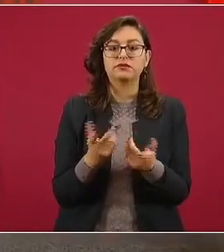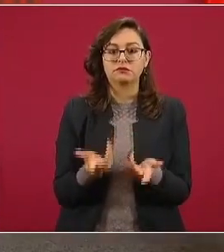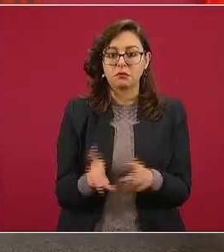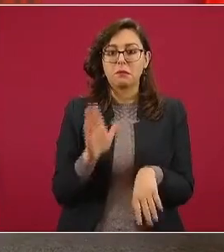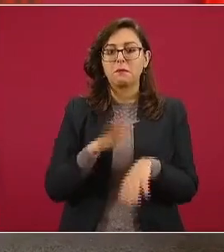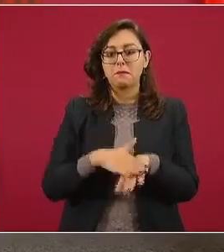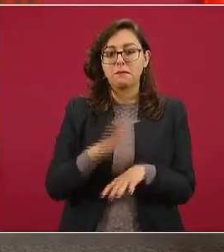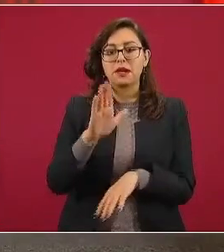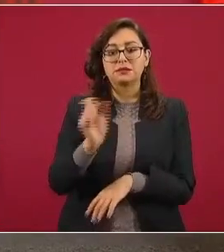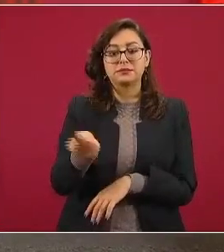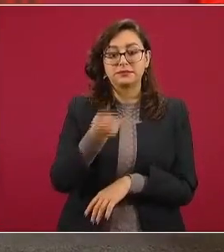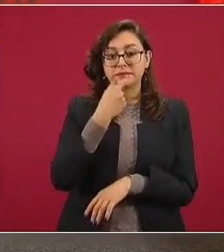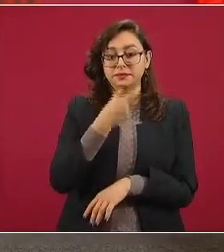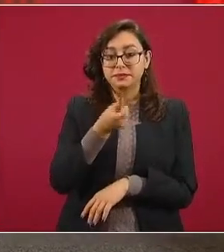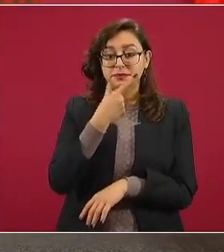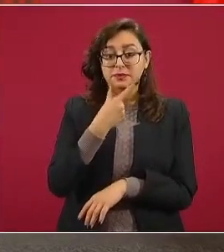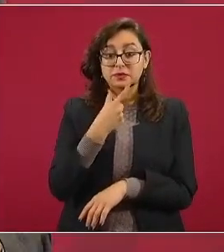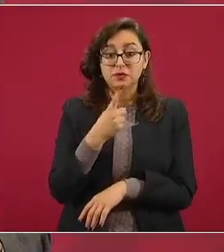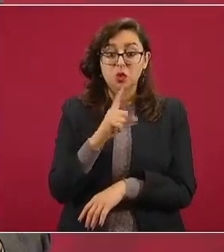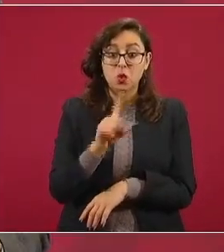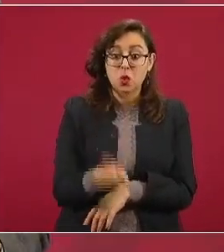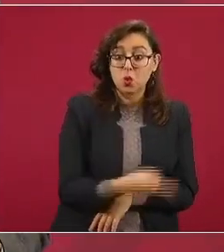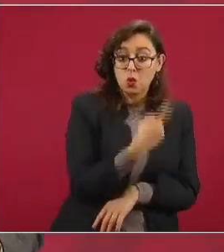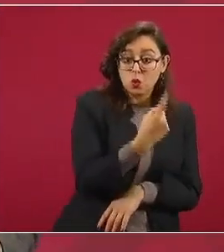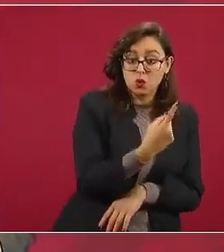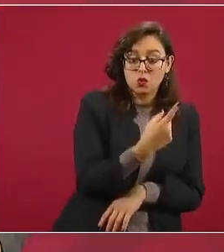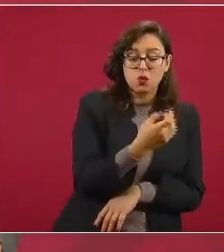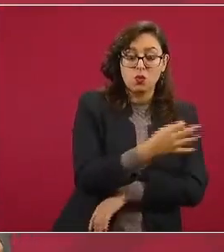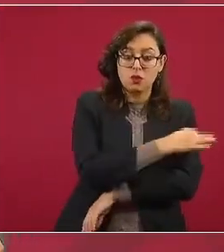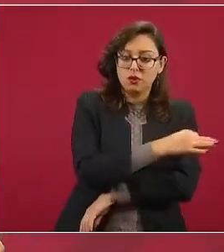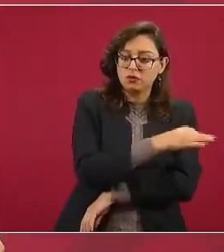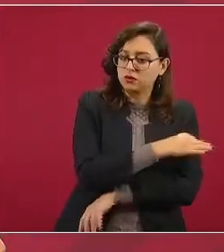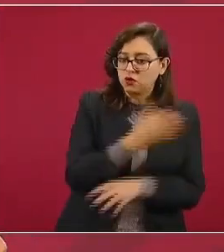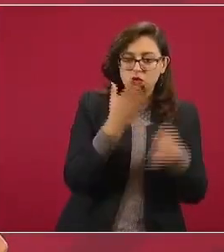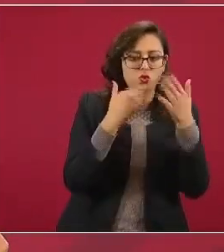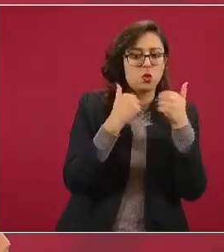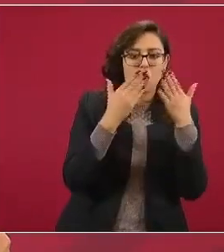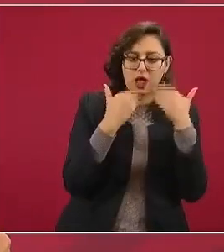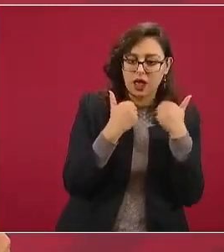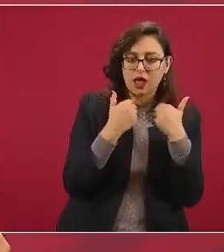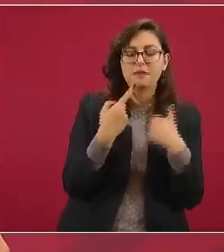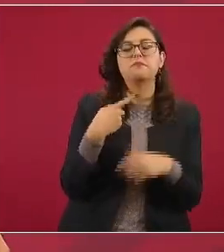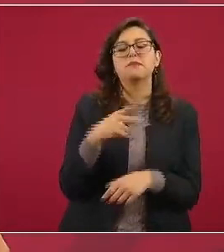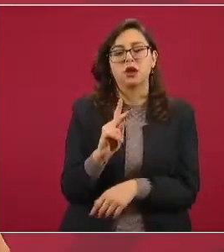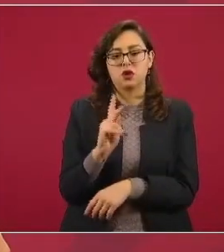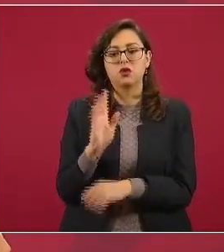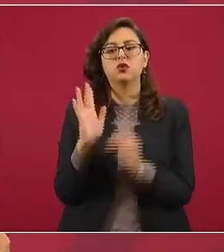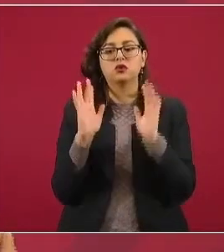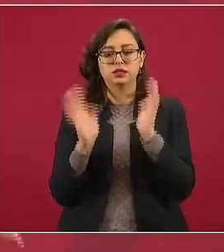medicamentos, aunque no se tiene la vacuna, se están usando ya